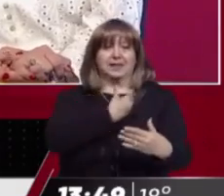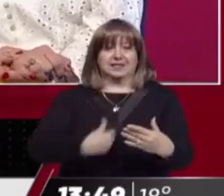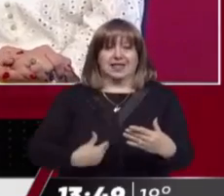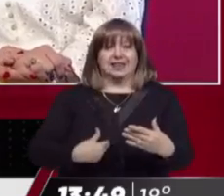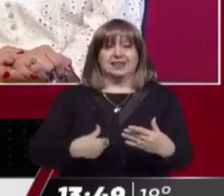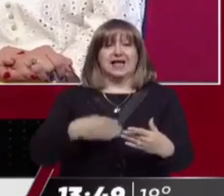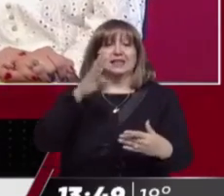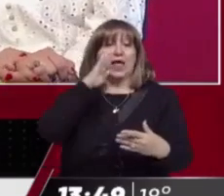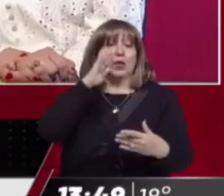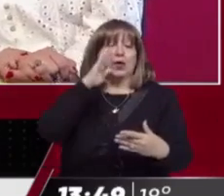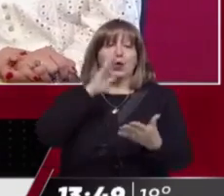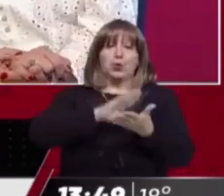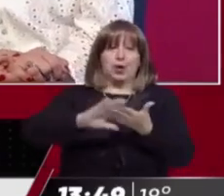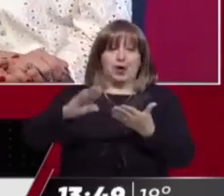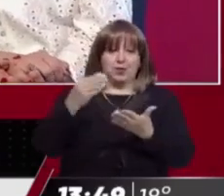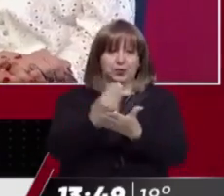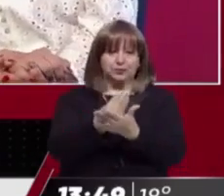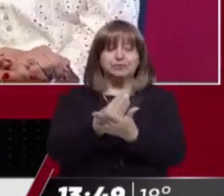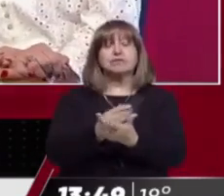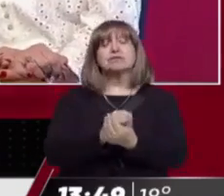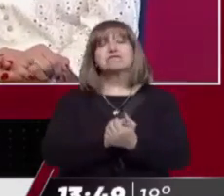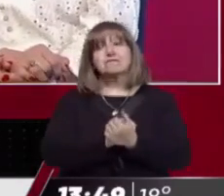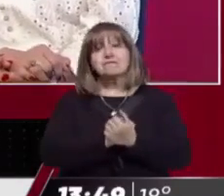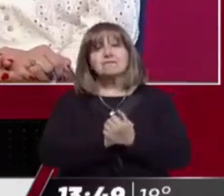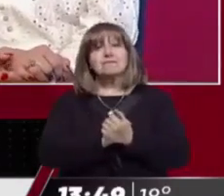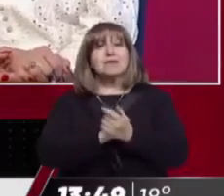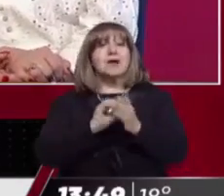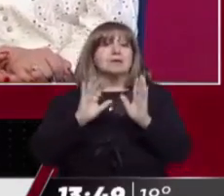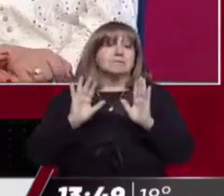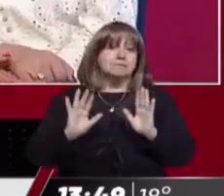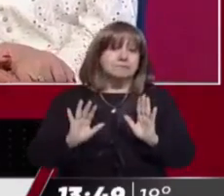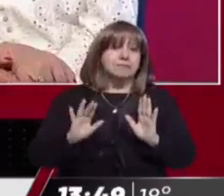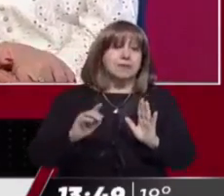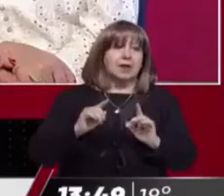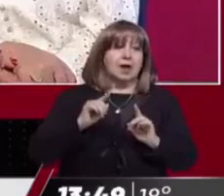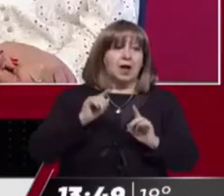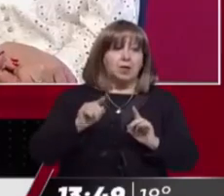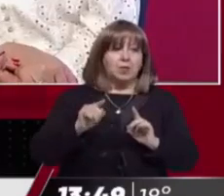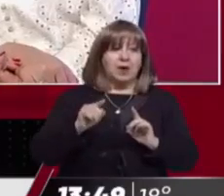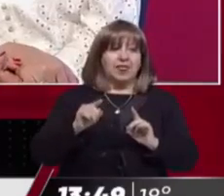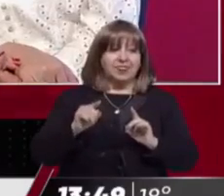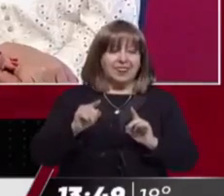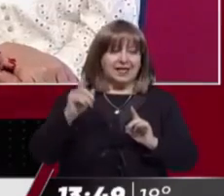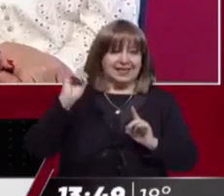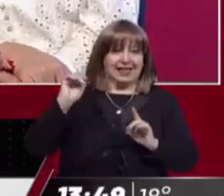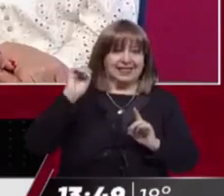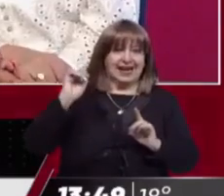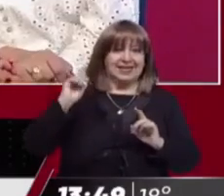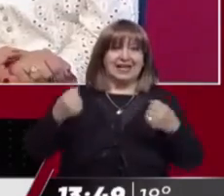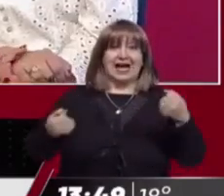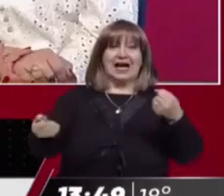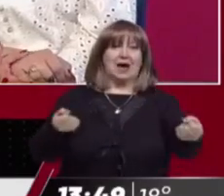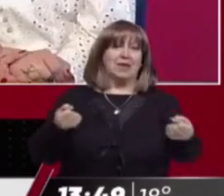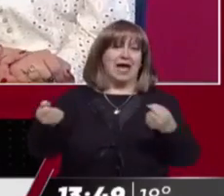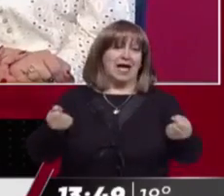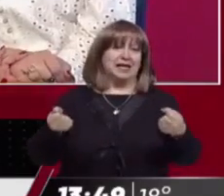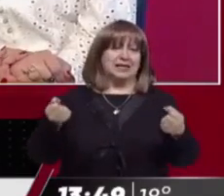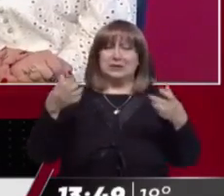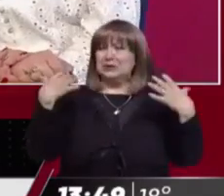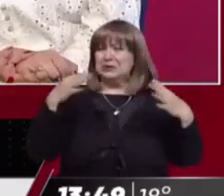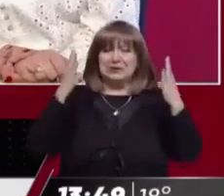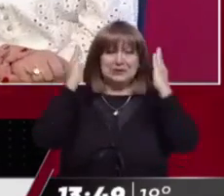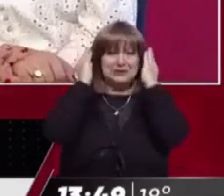Mirá, todavía puede pasar cualquier cosa, como este camión de cemento acá atrás que me tapa, todo lo que estoy